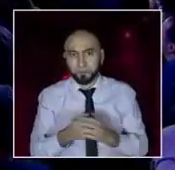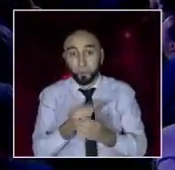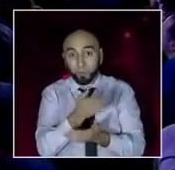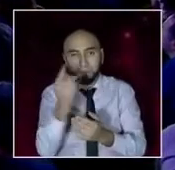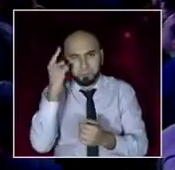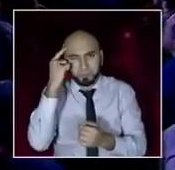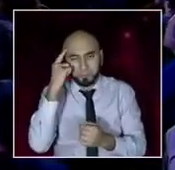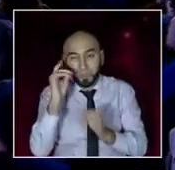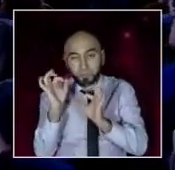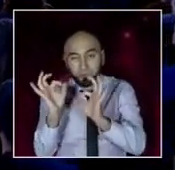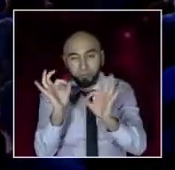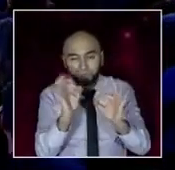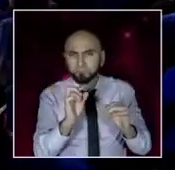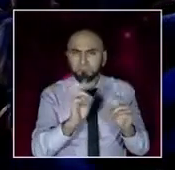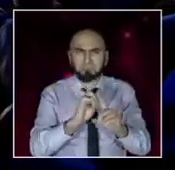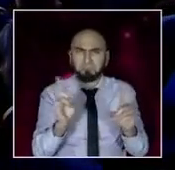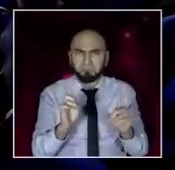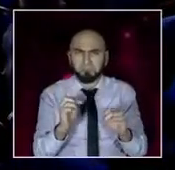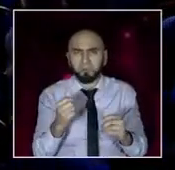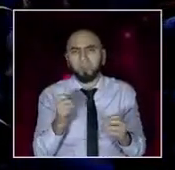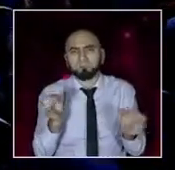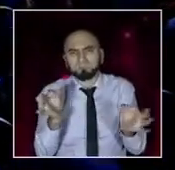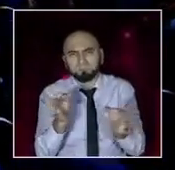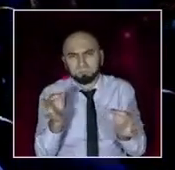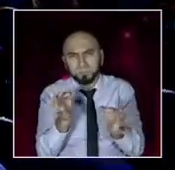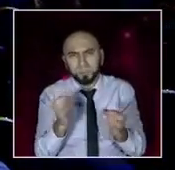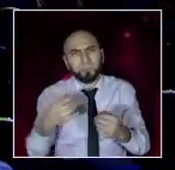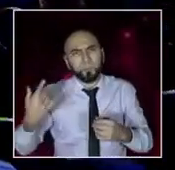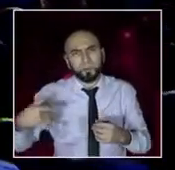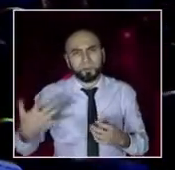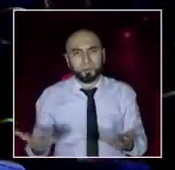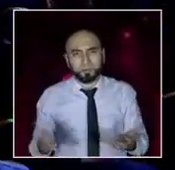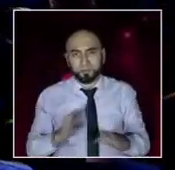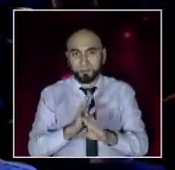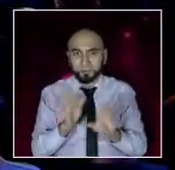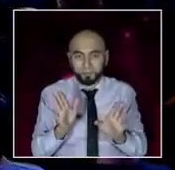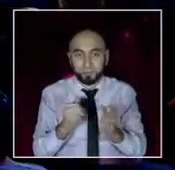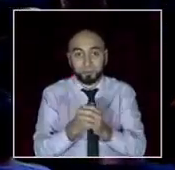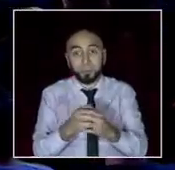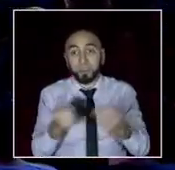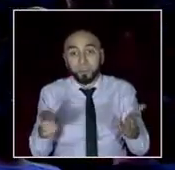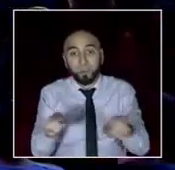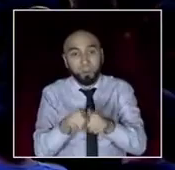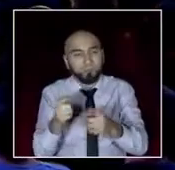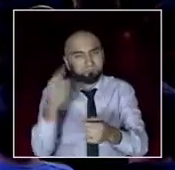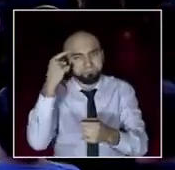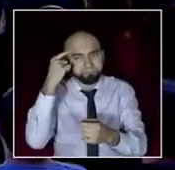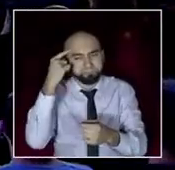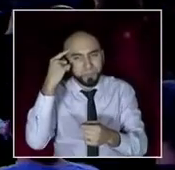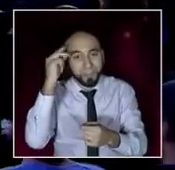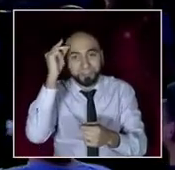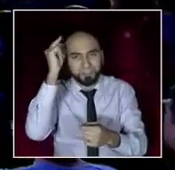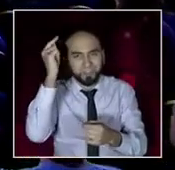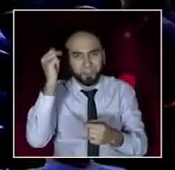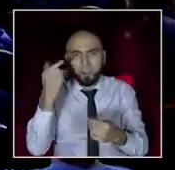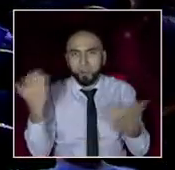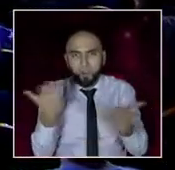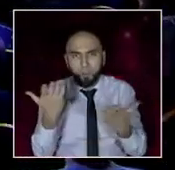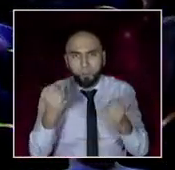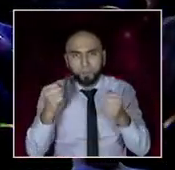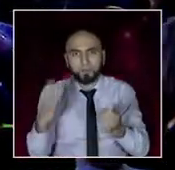detalles, solo para contarles los puntos importantes. Pero esto nos da una idea de cómo este proceso puede lograrse en el cerebro.